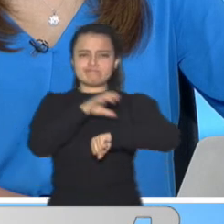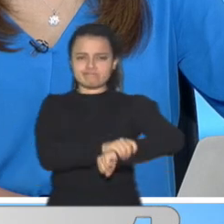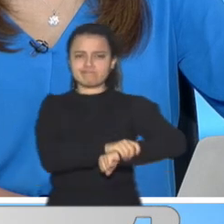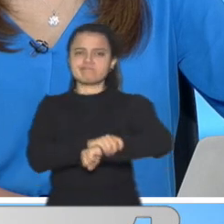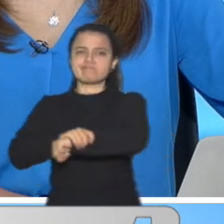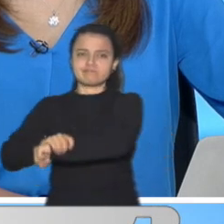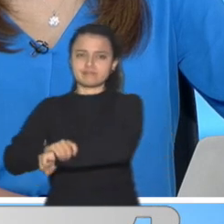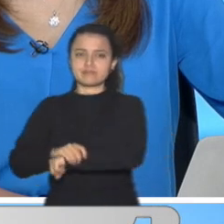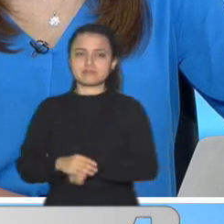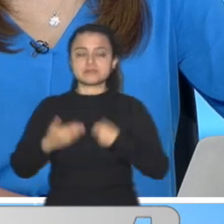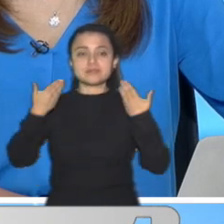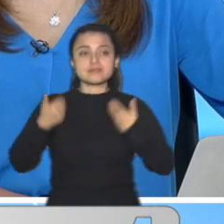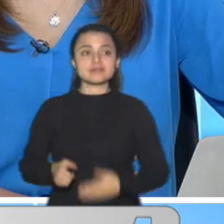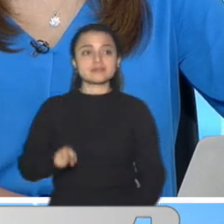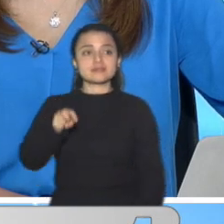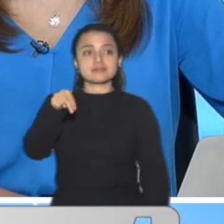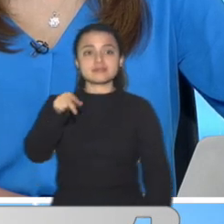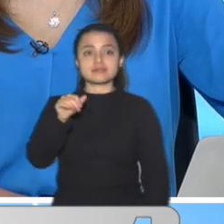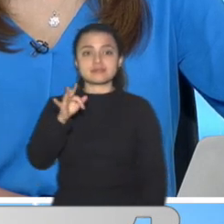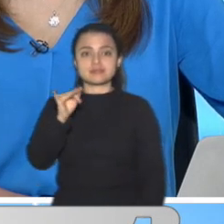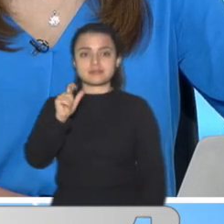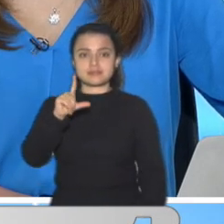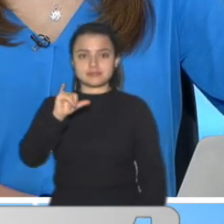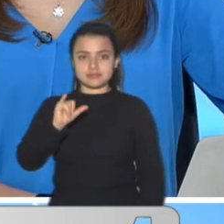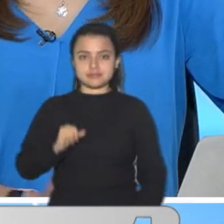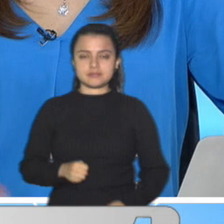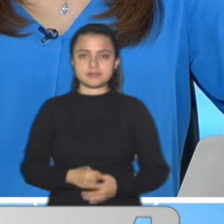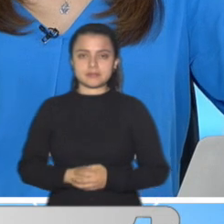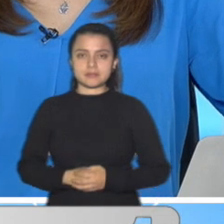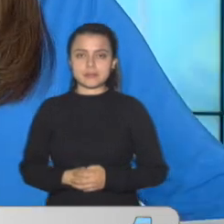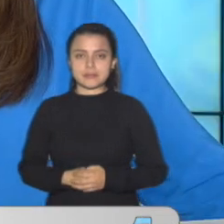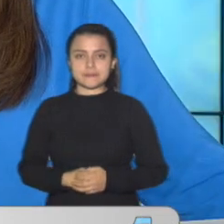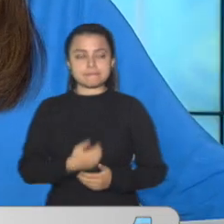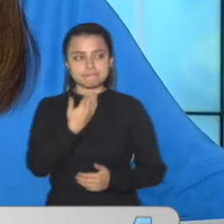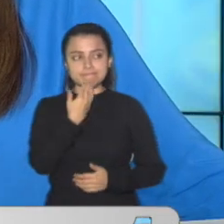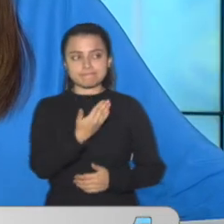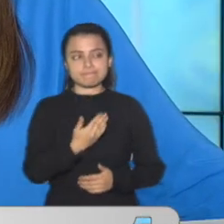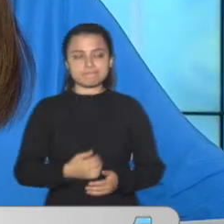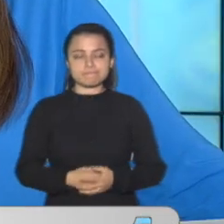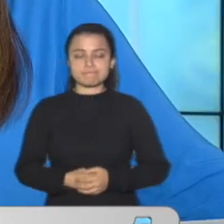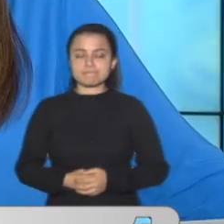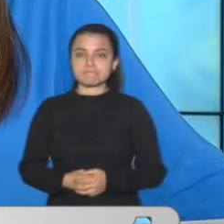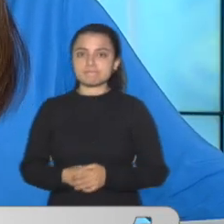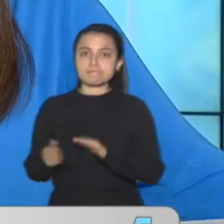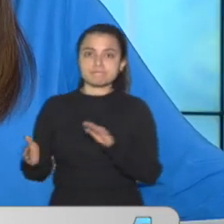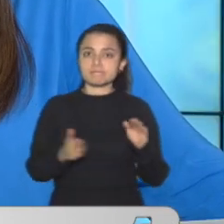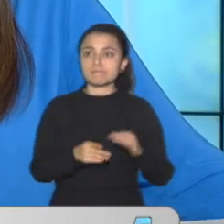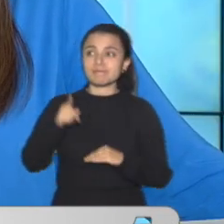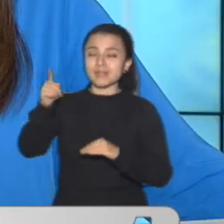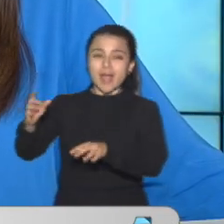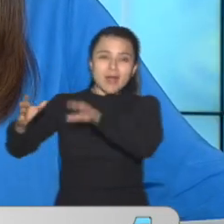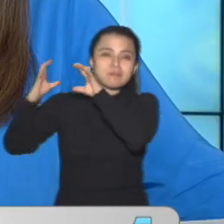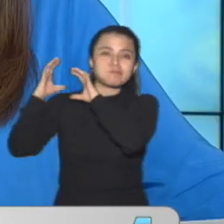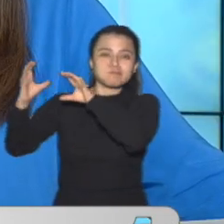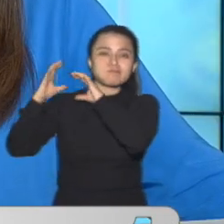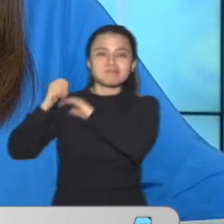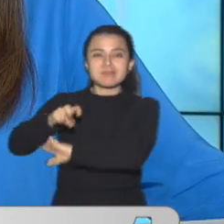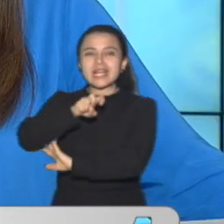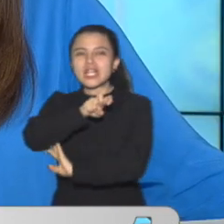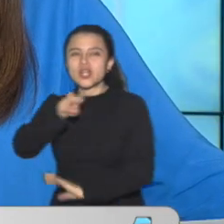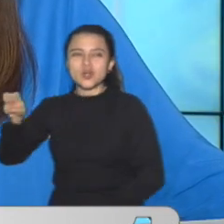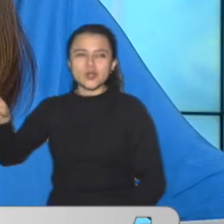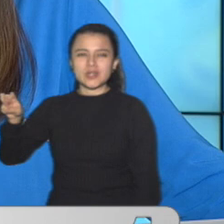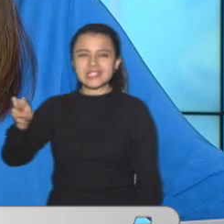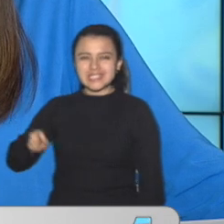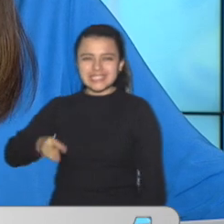despido natalia ya la noticia entró 1 c m y natalie muchas gracias y la región del catatumbo en norte de santander sigue